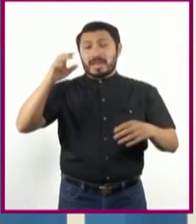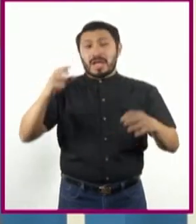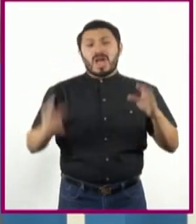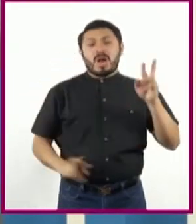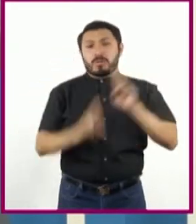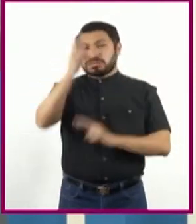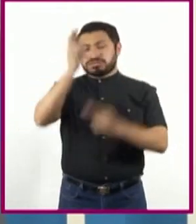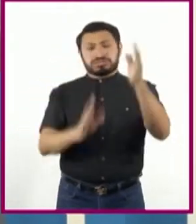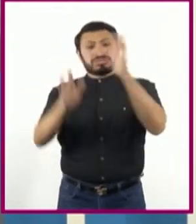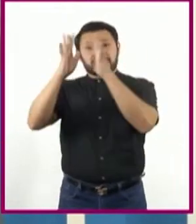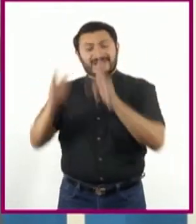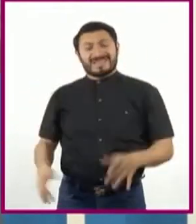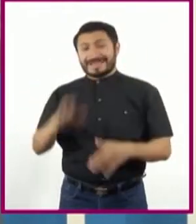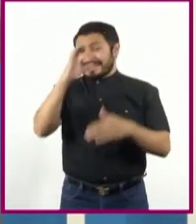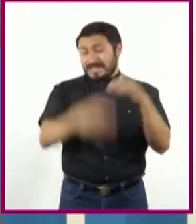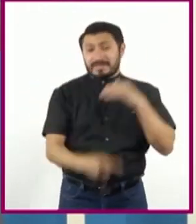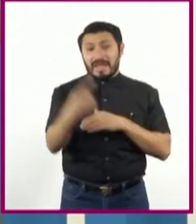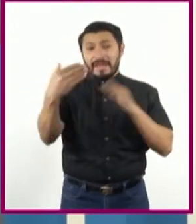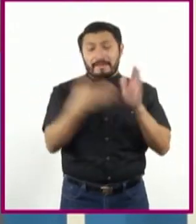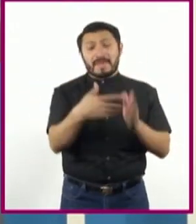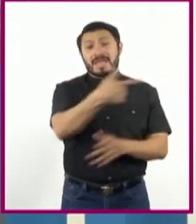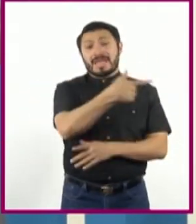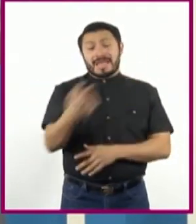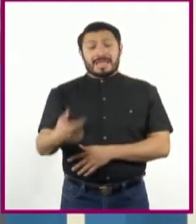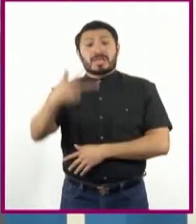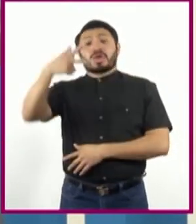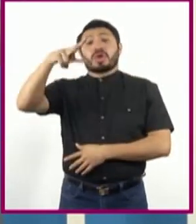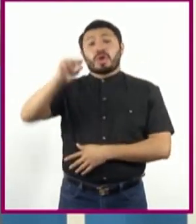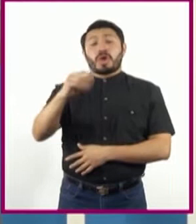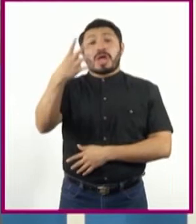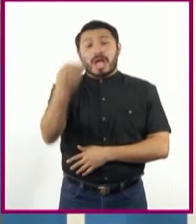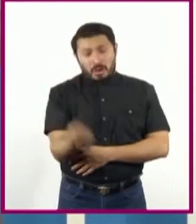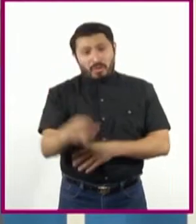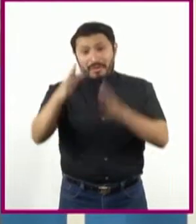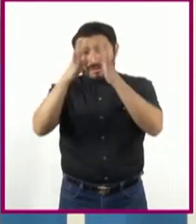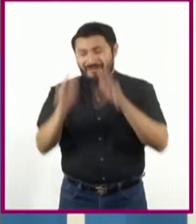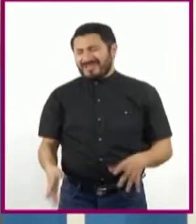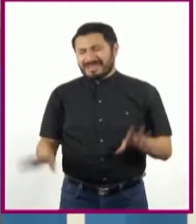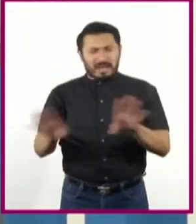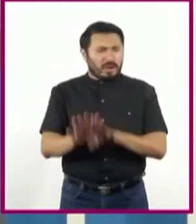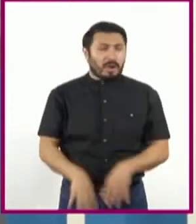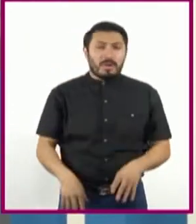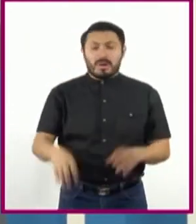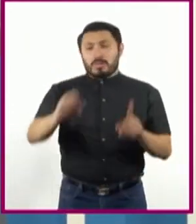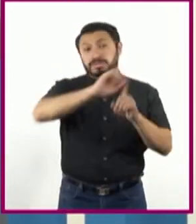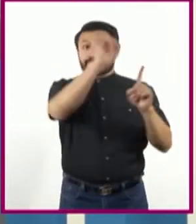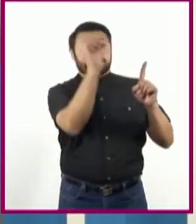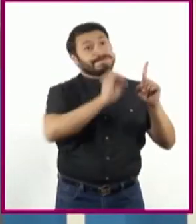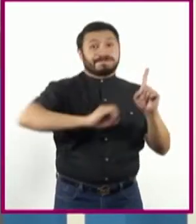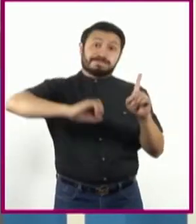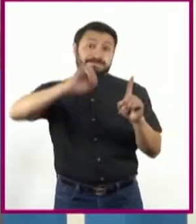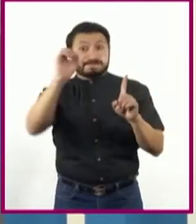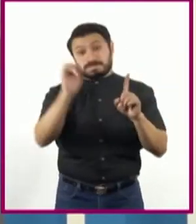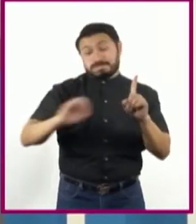de 1789, Francia quedó sumida en una situación de desorden.